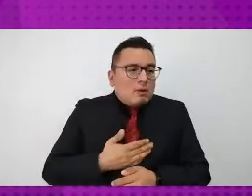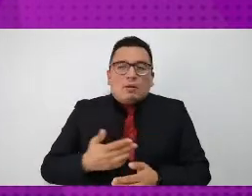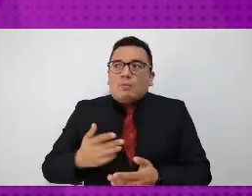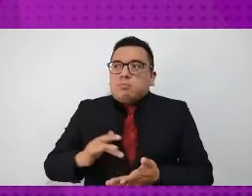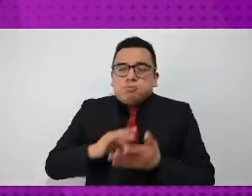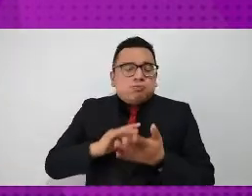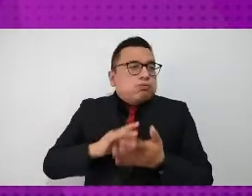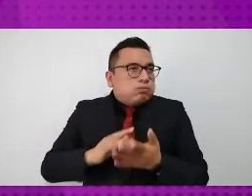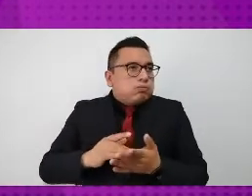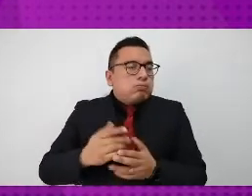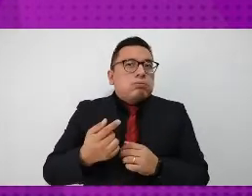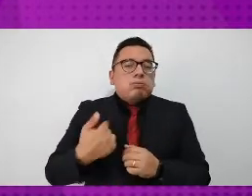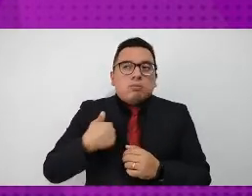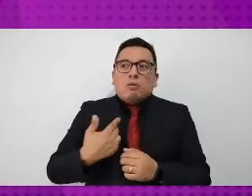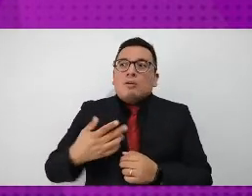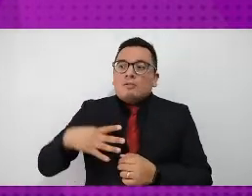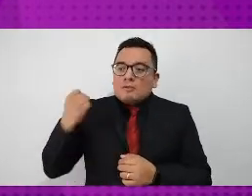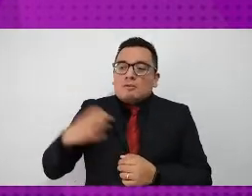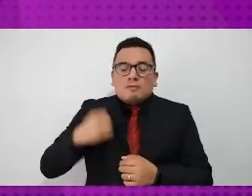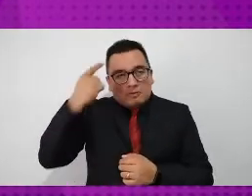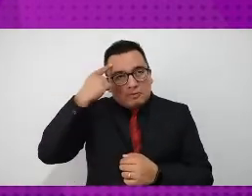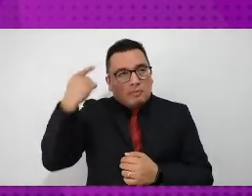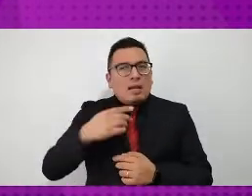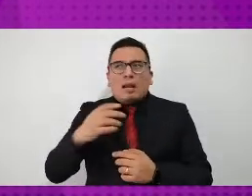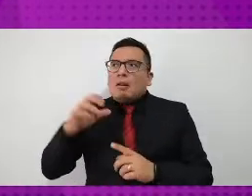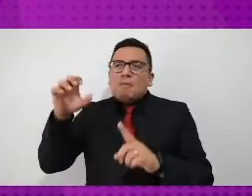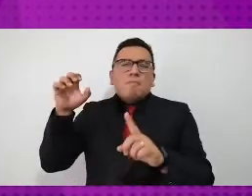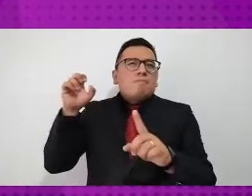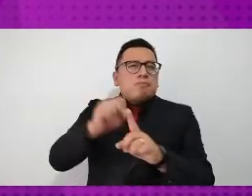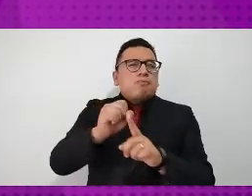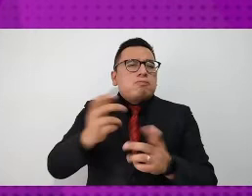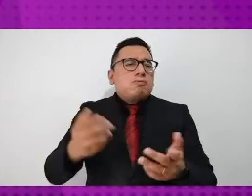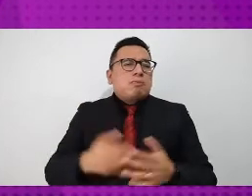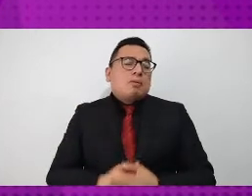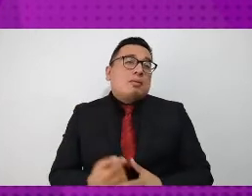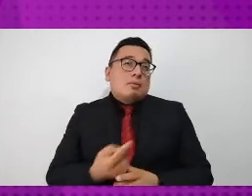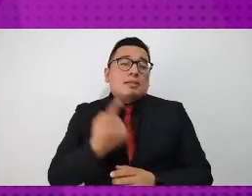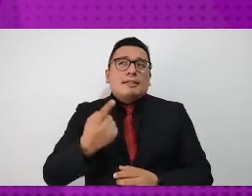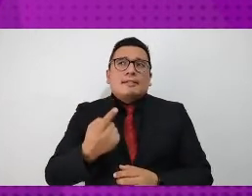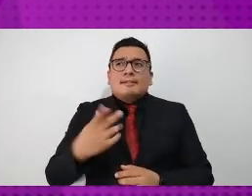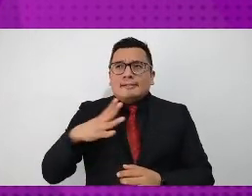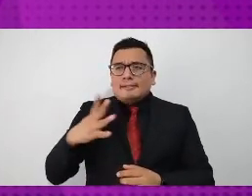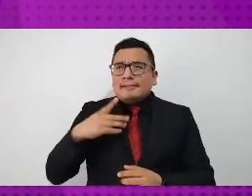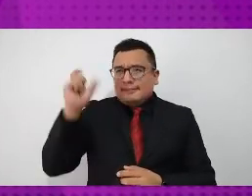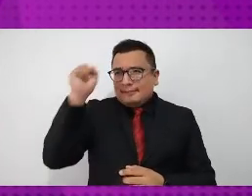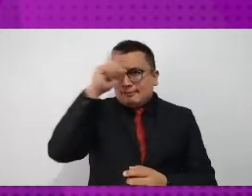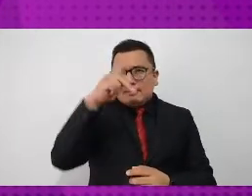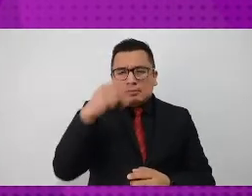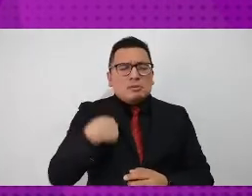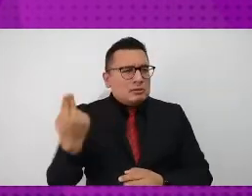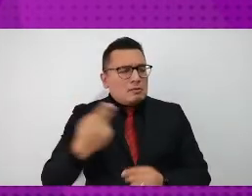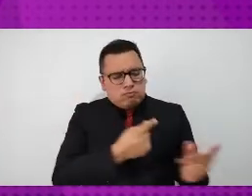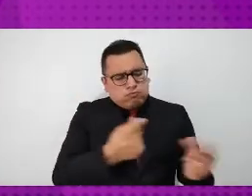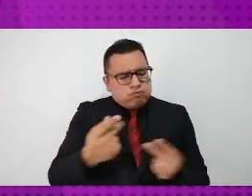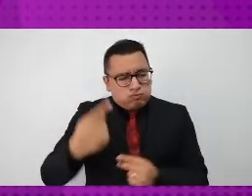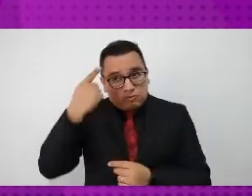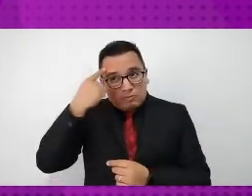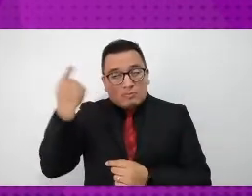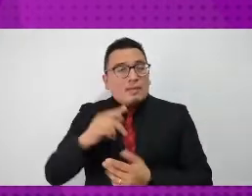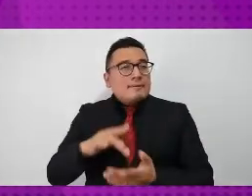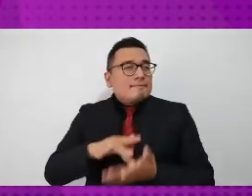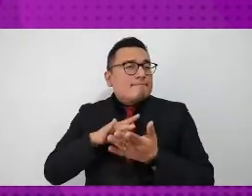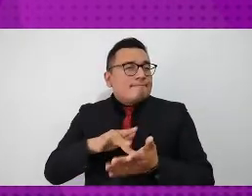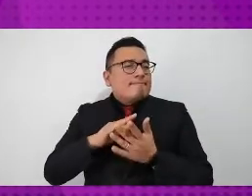trabajando para lograr alcanzar estos retos que nos motivan que nos mueven y que tiene como objetivo